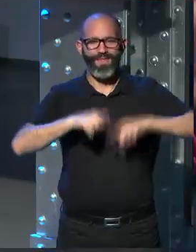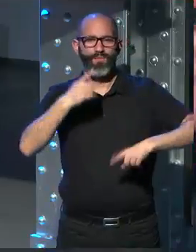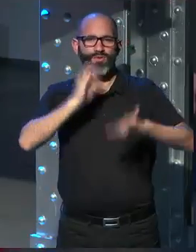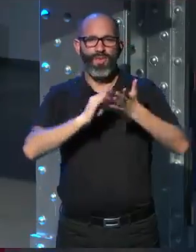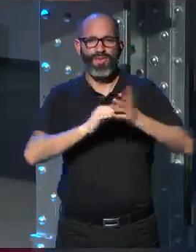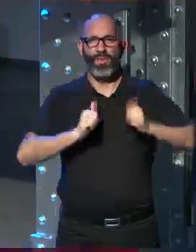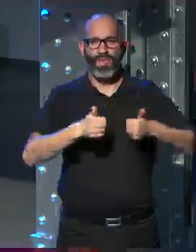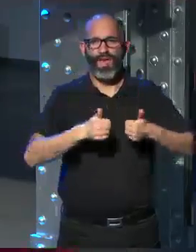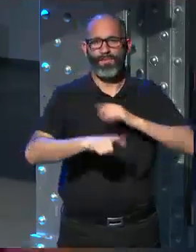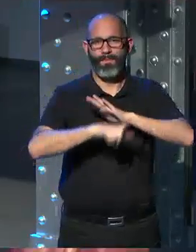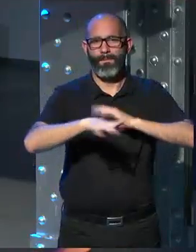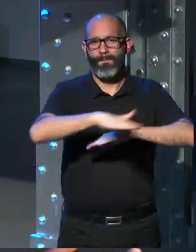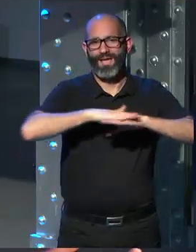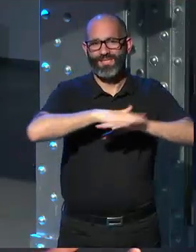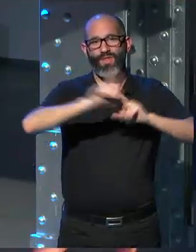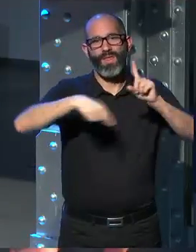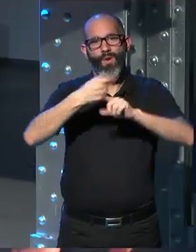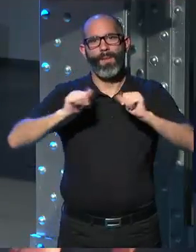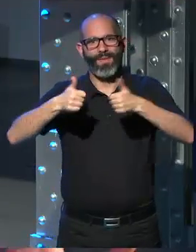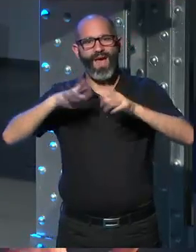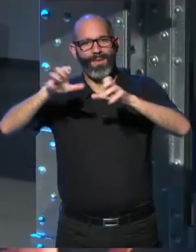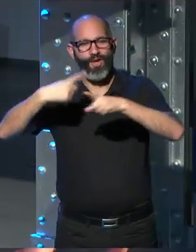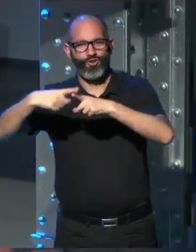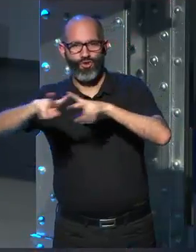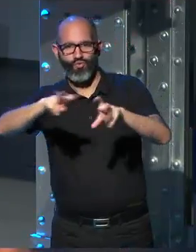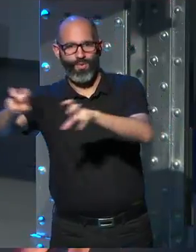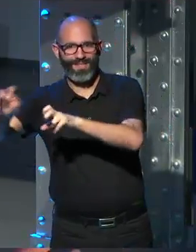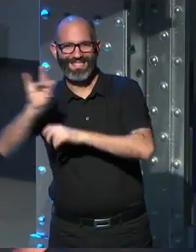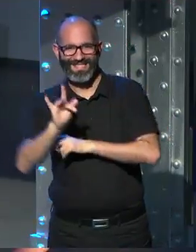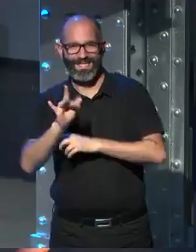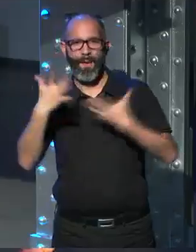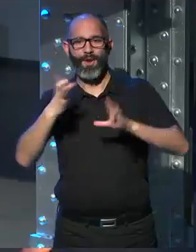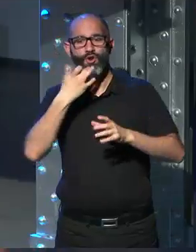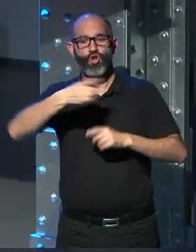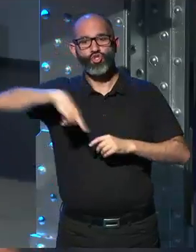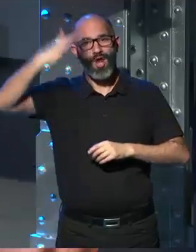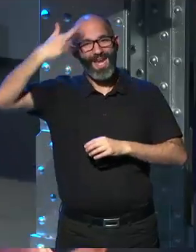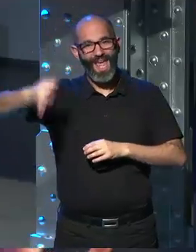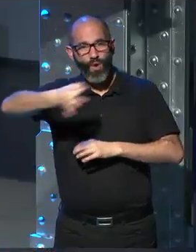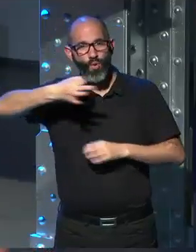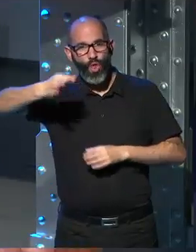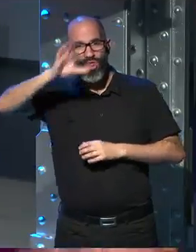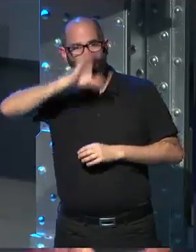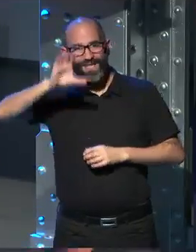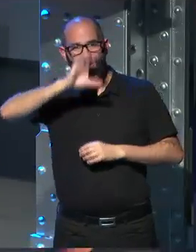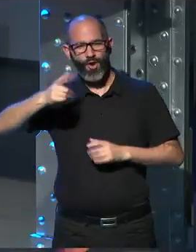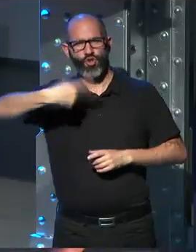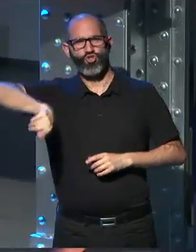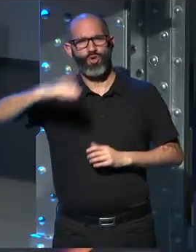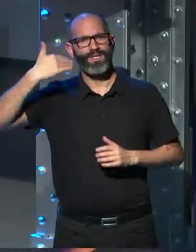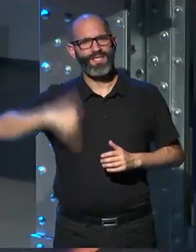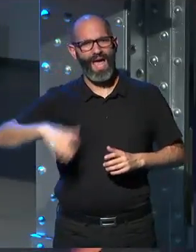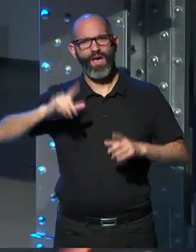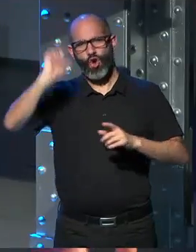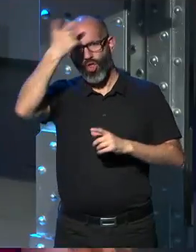memoria, hasta ya saber mucha magia. Pero en nuestro caso, como neurocientíficos, estábamos muy familiarizados con